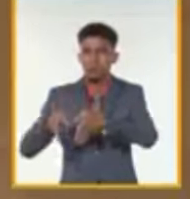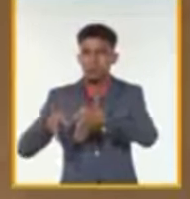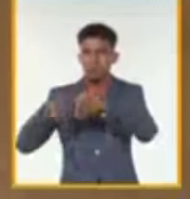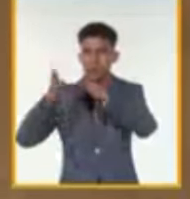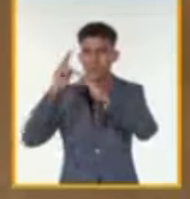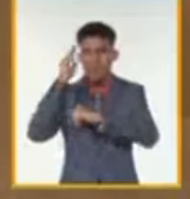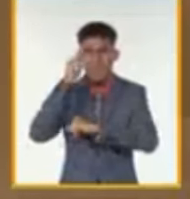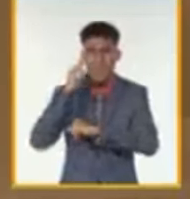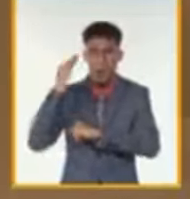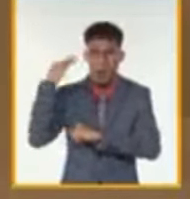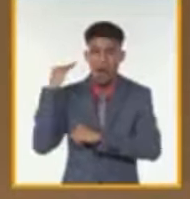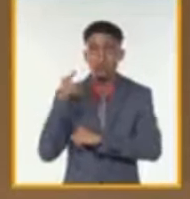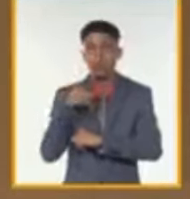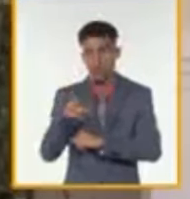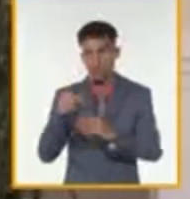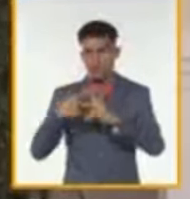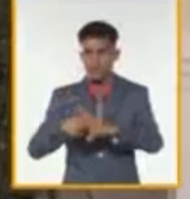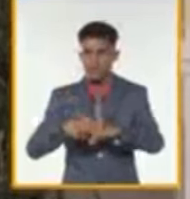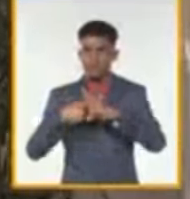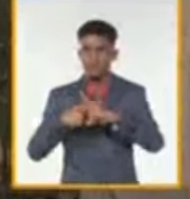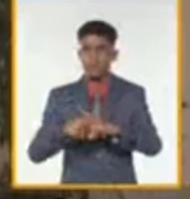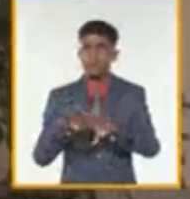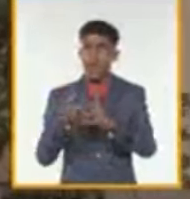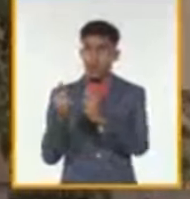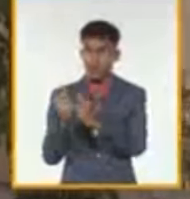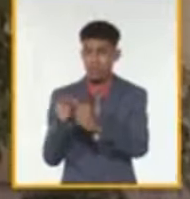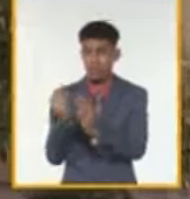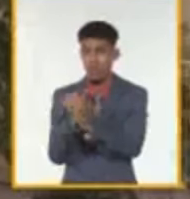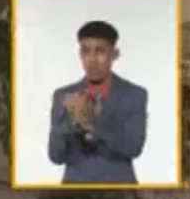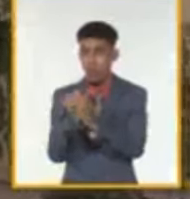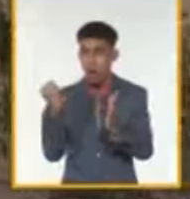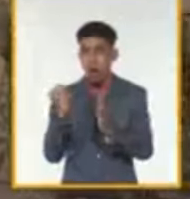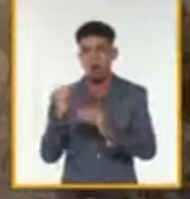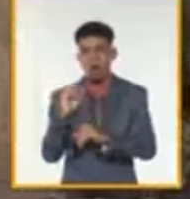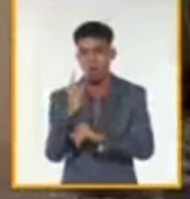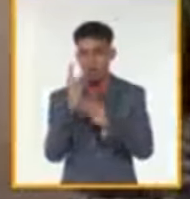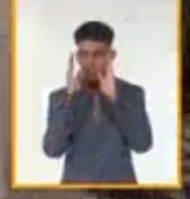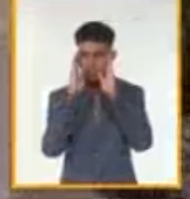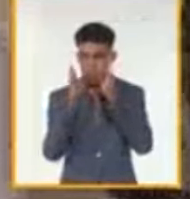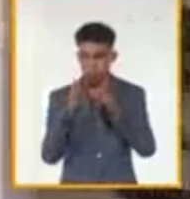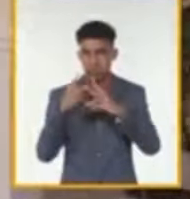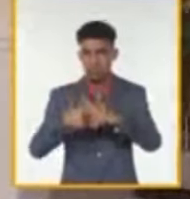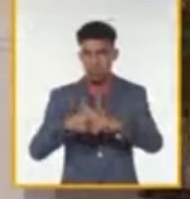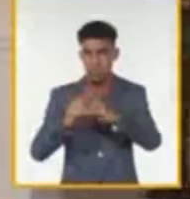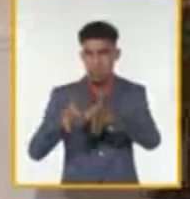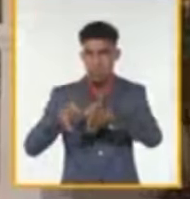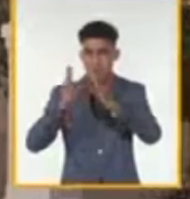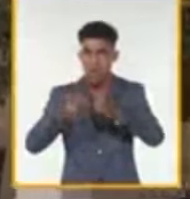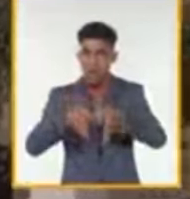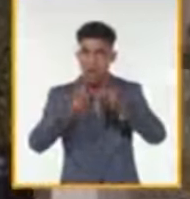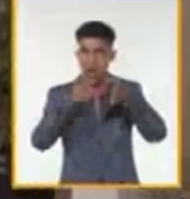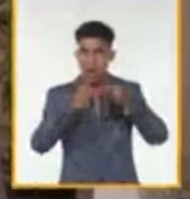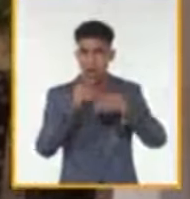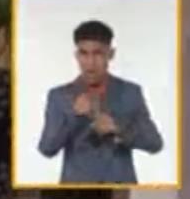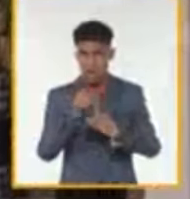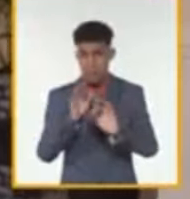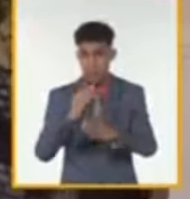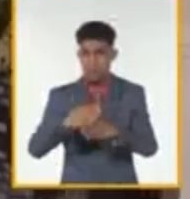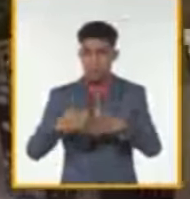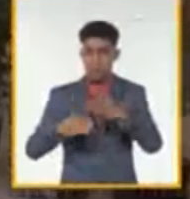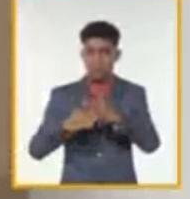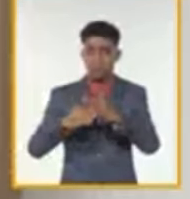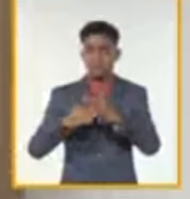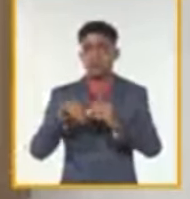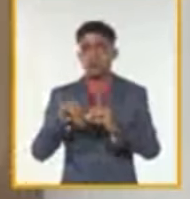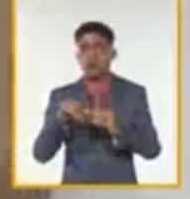proyecto de desarrollo local que que nosotros tenemos aprobado acá en el municipio de yabu que hoy ha permitido rejuvenecer edificio acá en el centro de la ciudad y